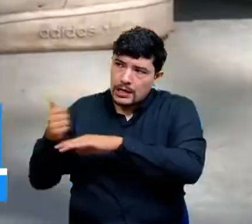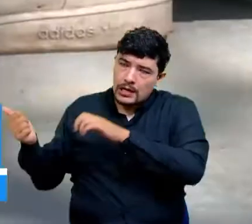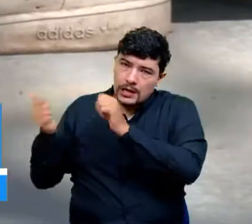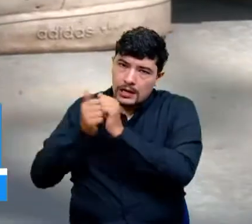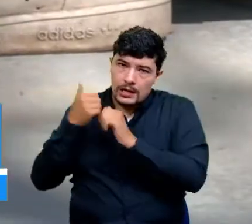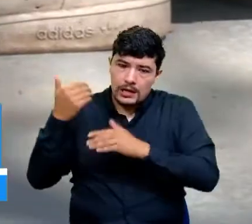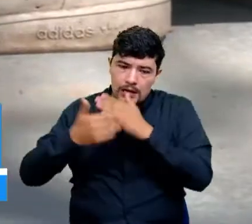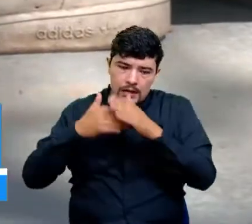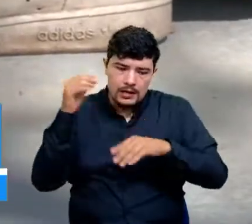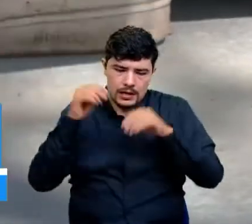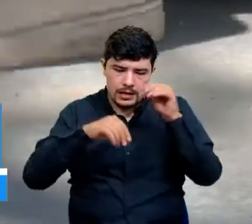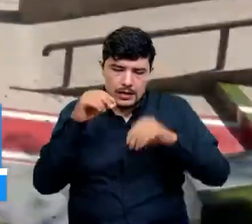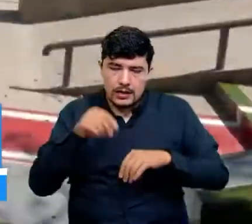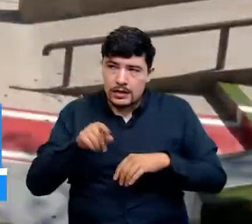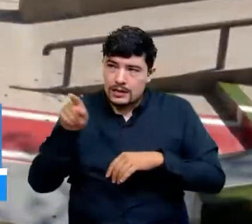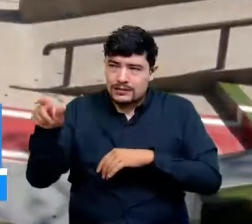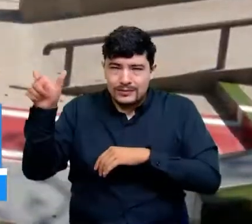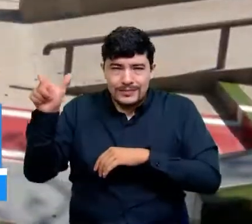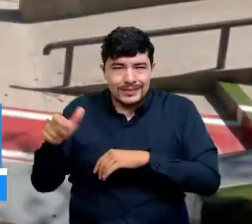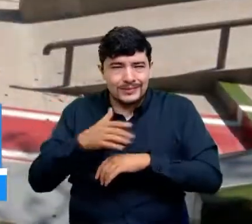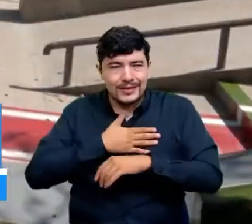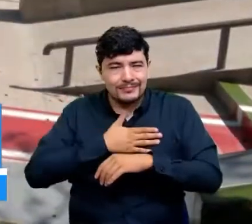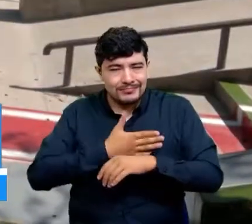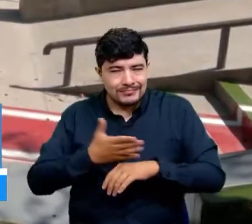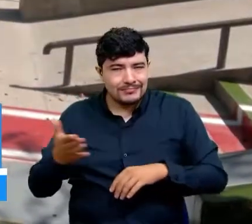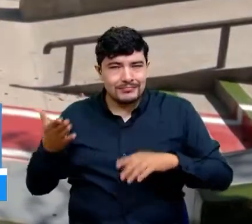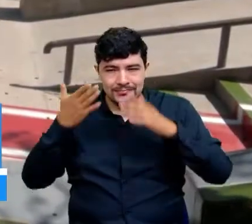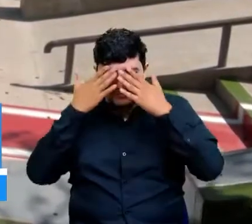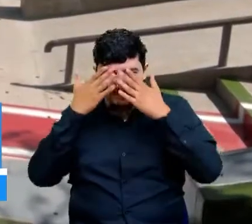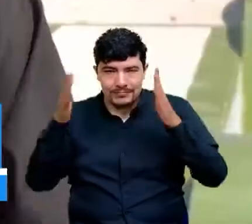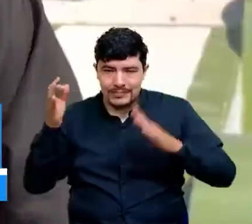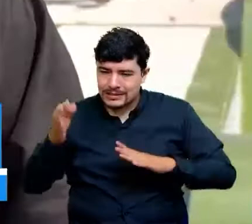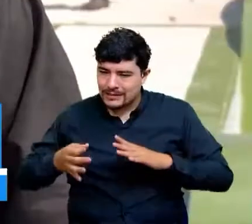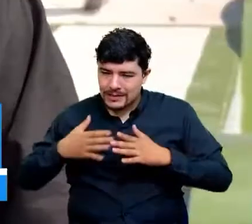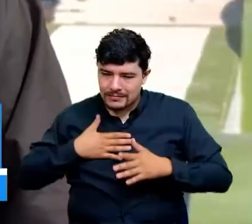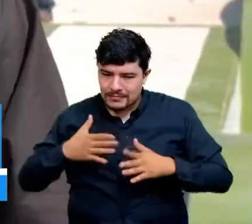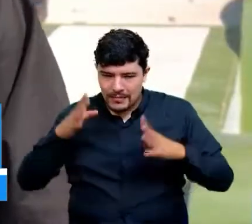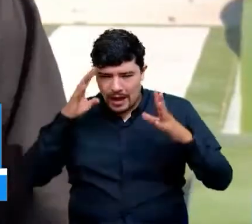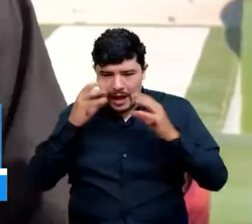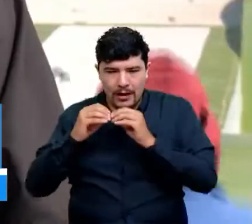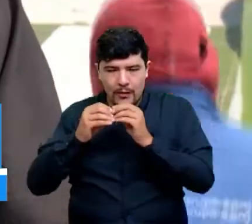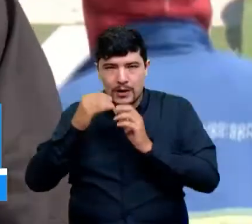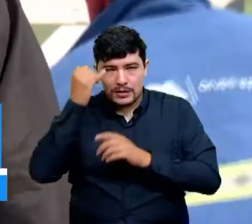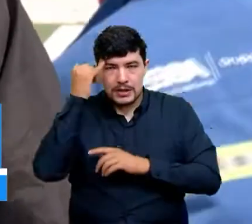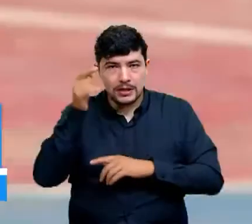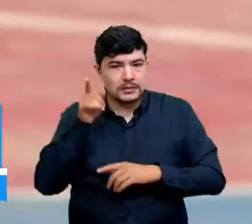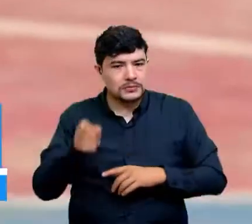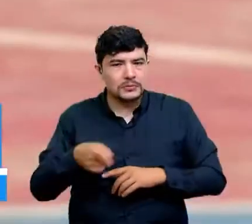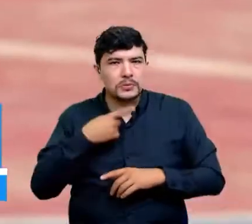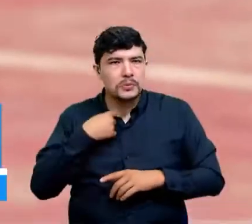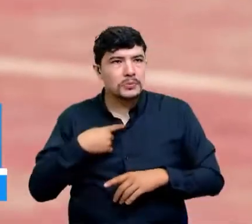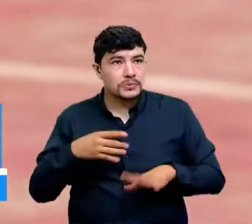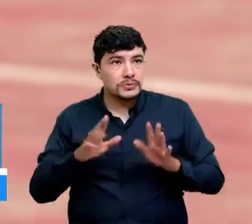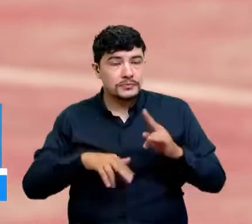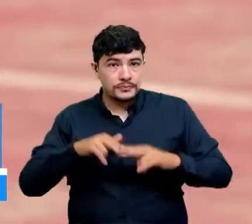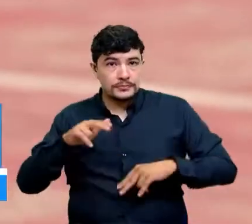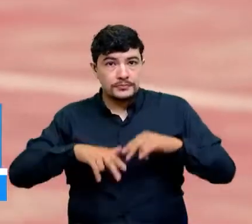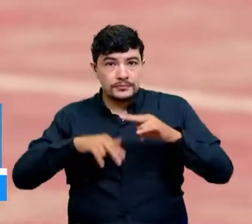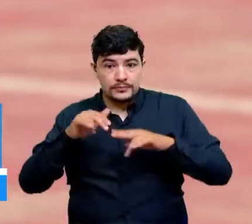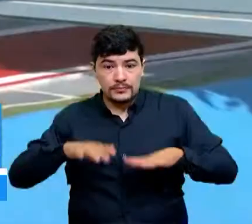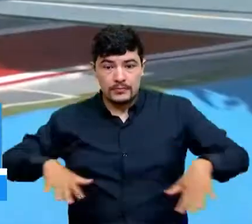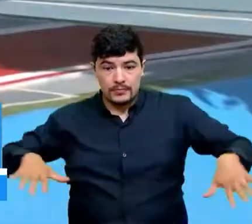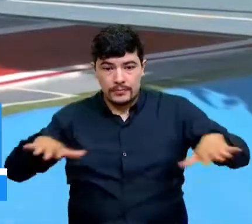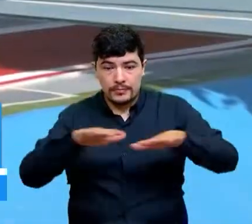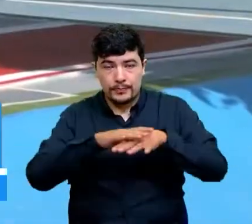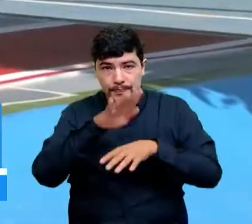durante todo el proceso fue una persona como muy que siempre esto pues de acuerdo con la idea le gustó mucho la obra cuenta con un espacio